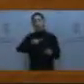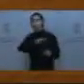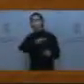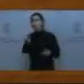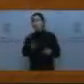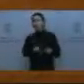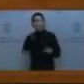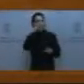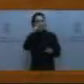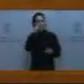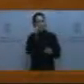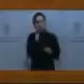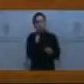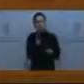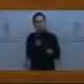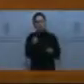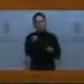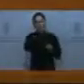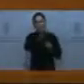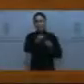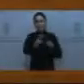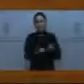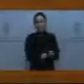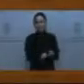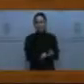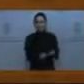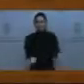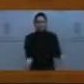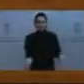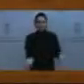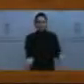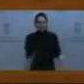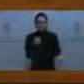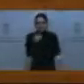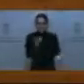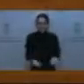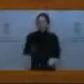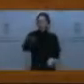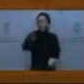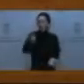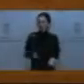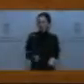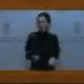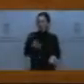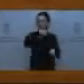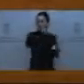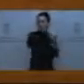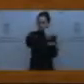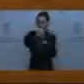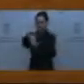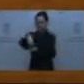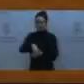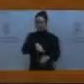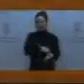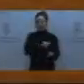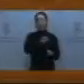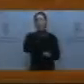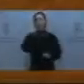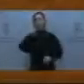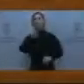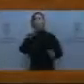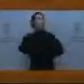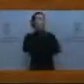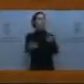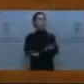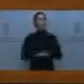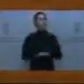evidentemente, en el turismo, ni prácticamente en nada le hemos dado el valor a algo que realmente lo tiene. Y aquí no estoy de acuerdo con el señor Zapico, cuando dice que también hay muchas